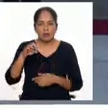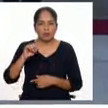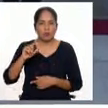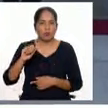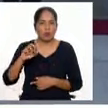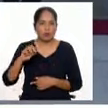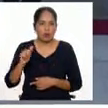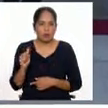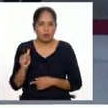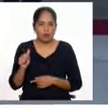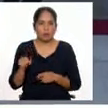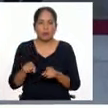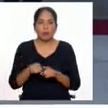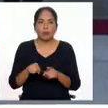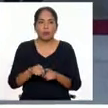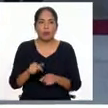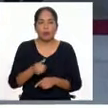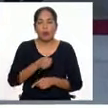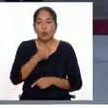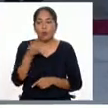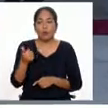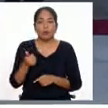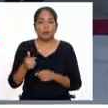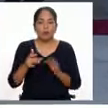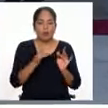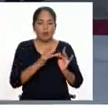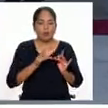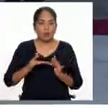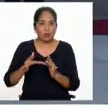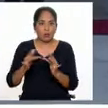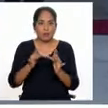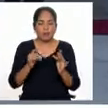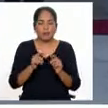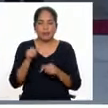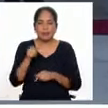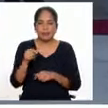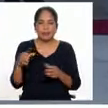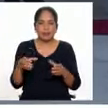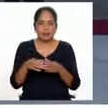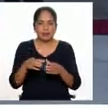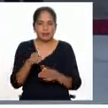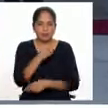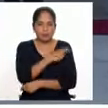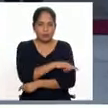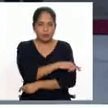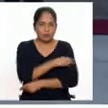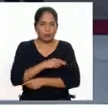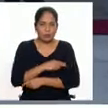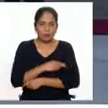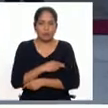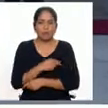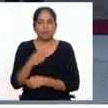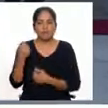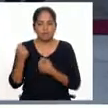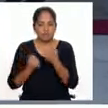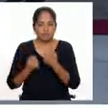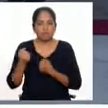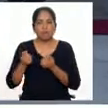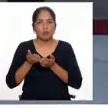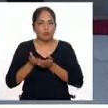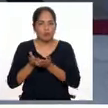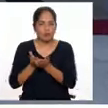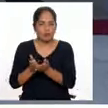por carretera a otras ciudades importantes, pero este centro hospitalario cuenta con estas unidades para